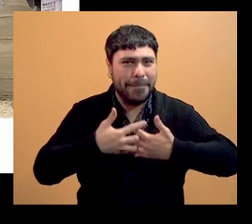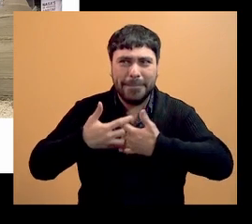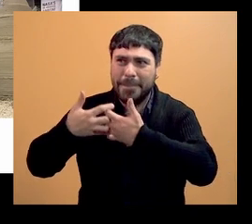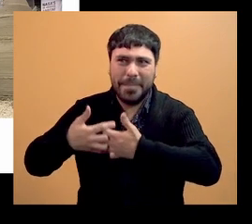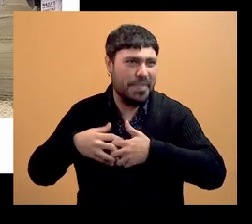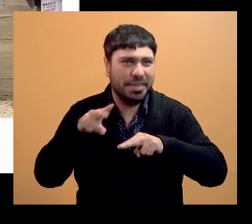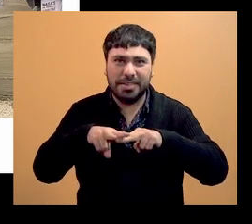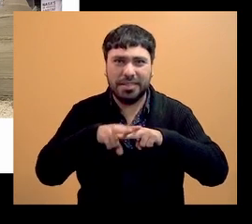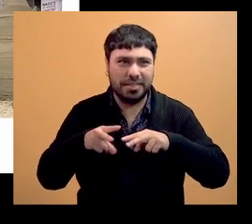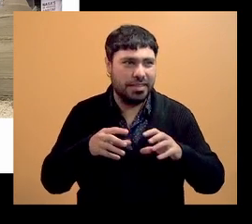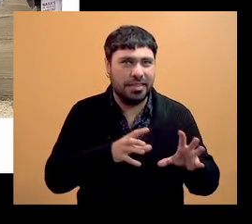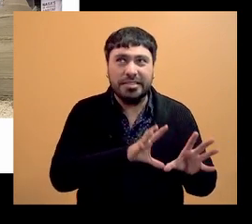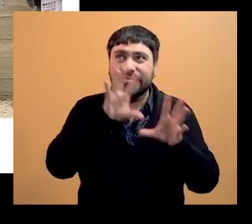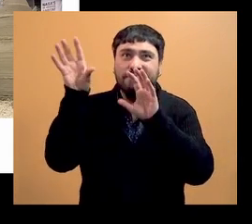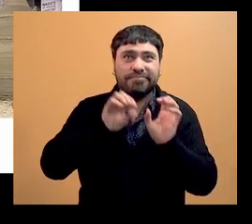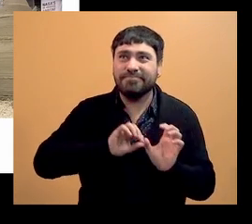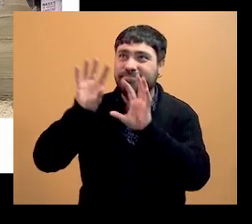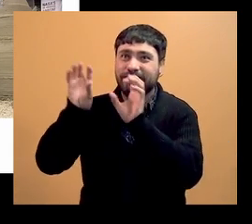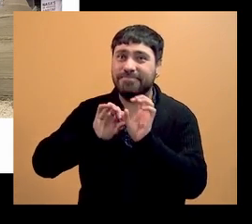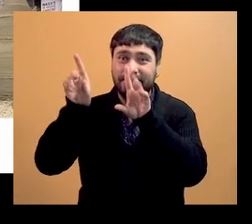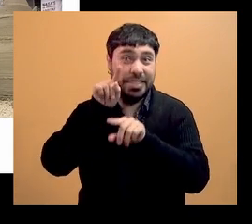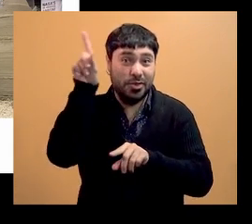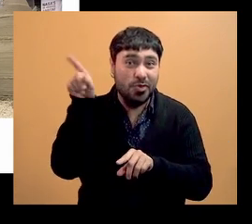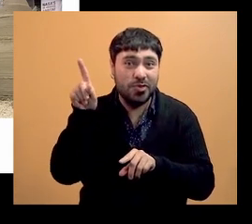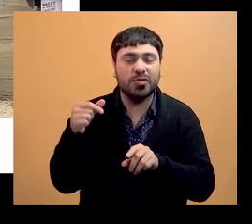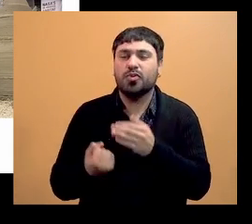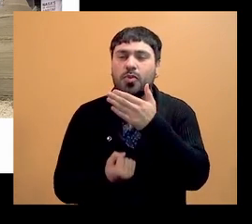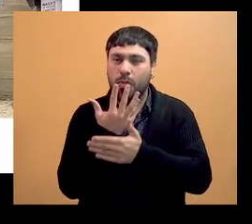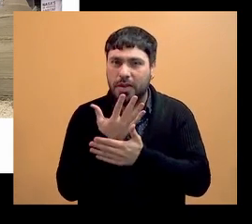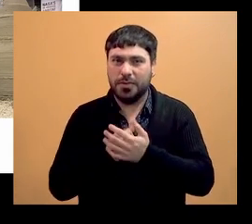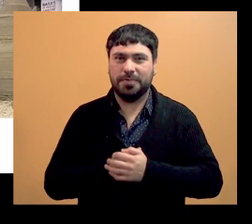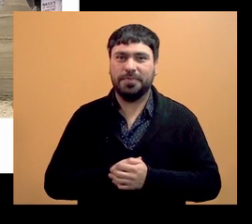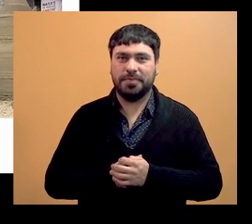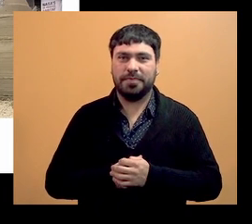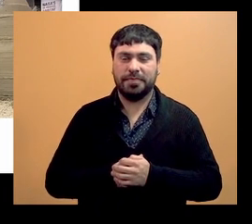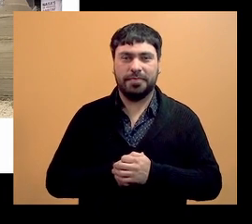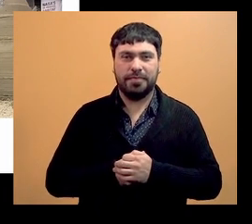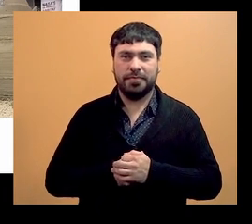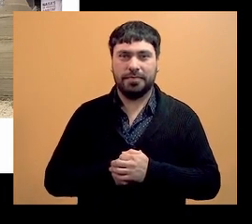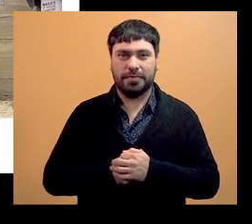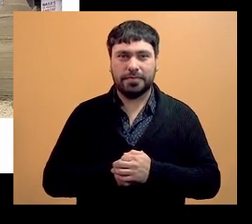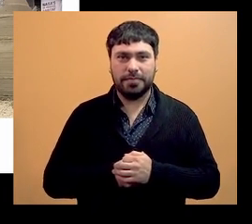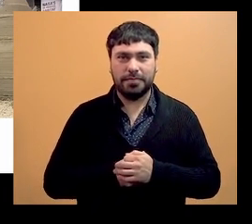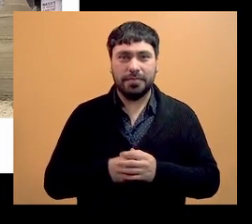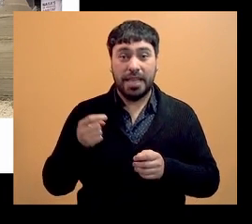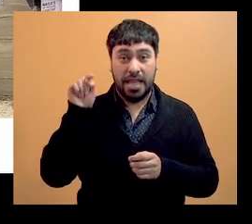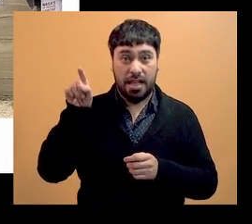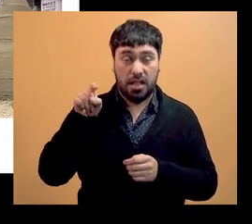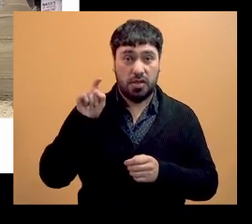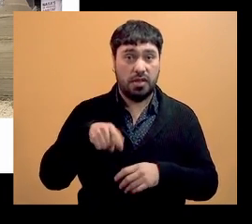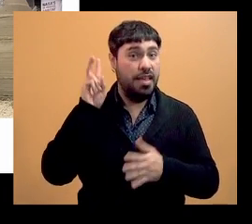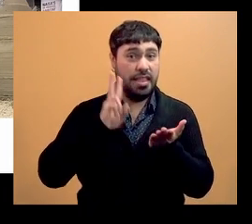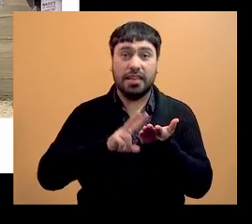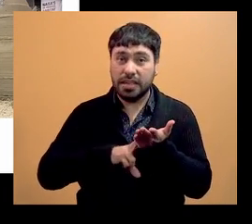están adjudicados, así que no les estoy contando algo de que esté en el solamente en el abstracto. Esto, NASA ya